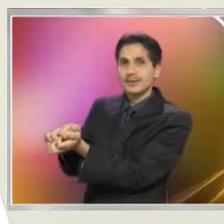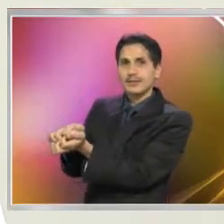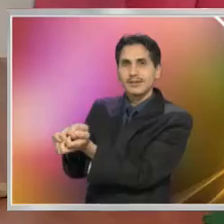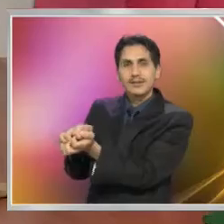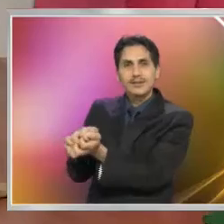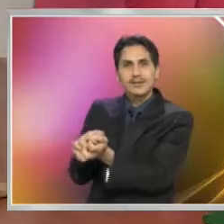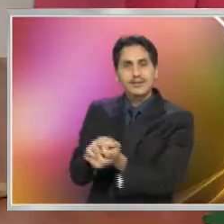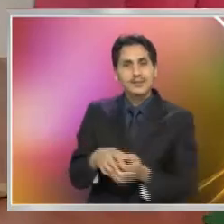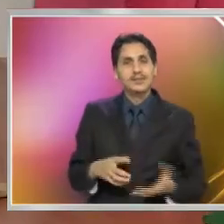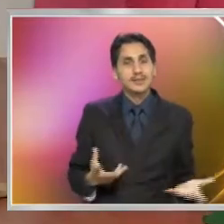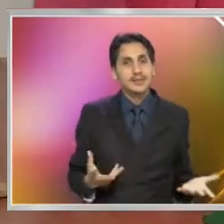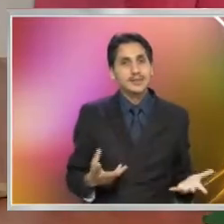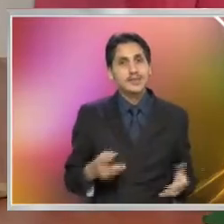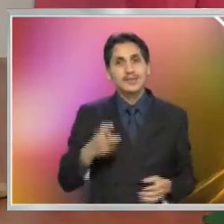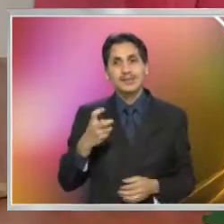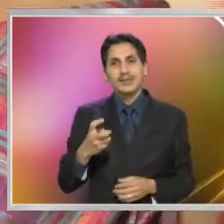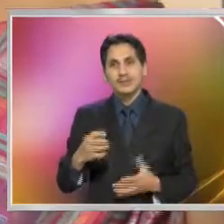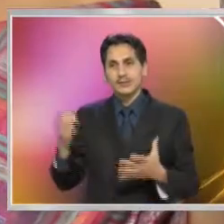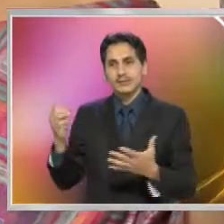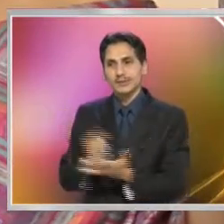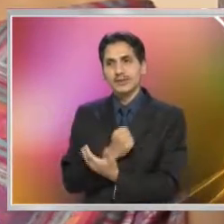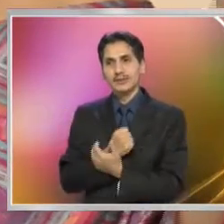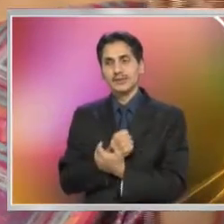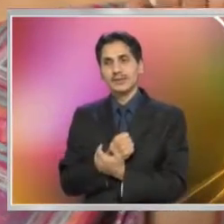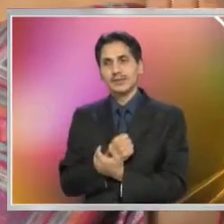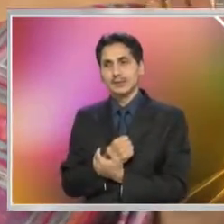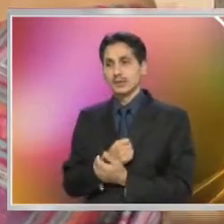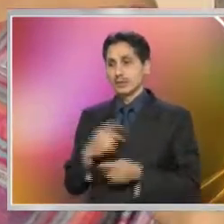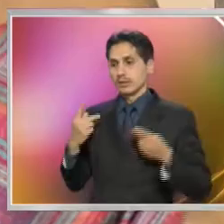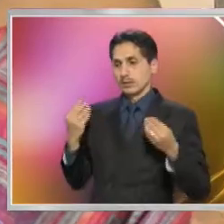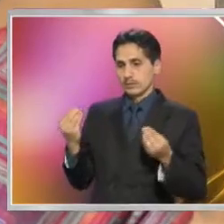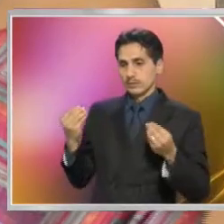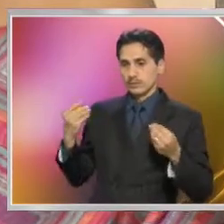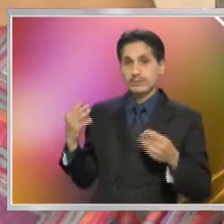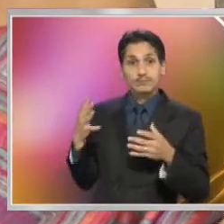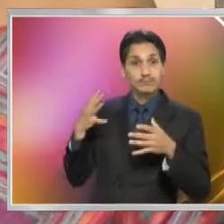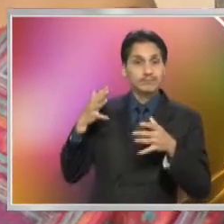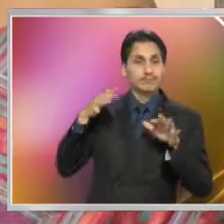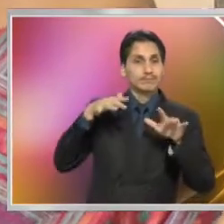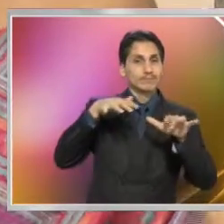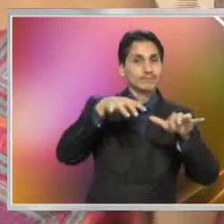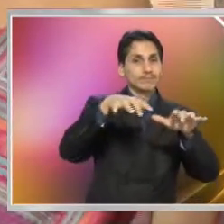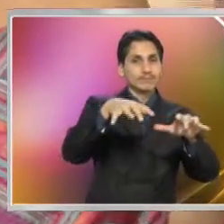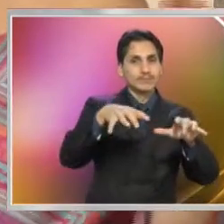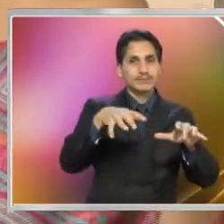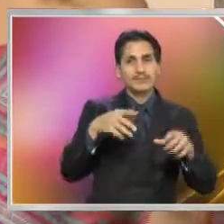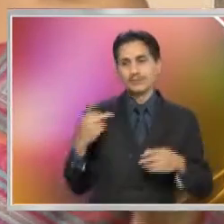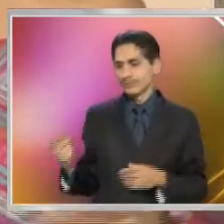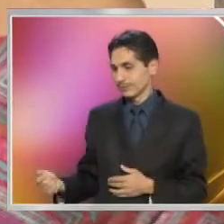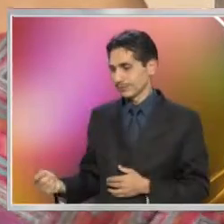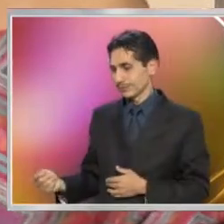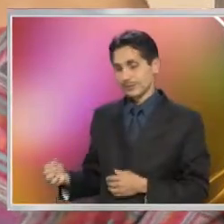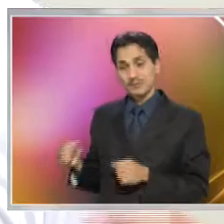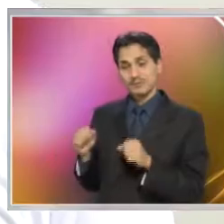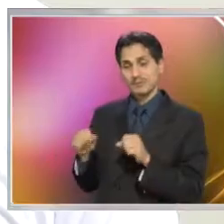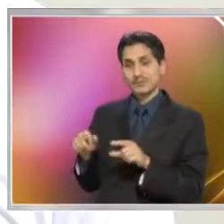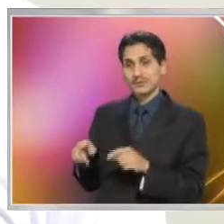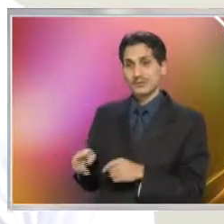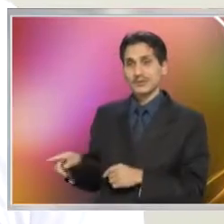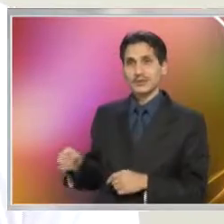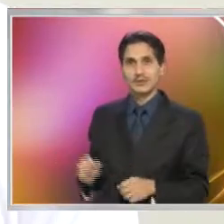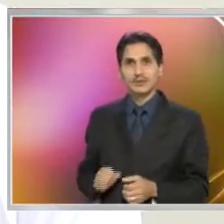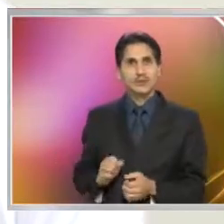¿no? Ok. ¿Es más complicado entonces tu trabajo que el de ellos de cachar el disco? ¿O qué es más difícil? Si tú eres